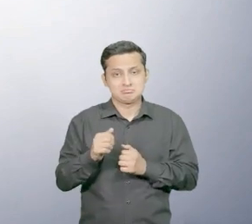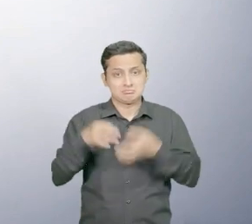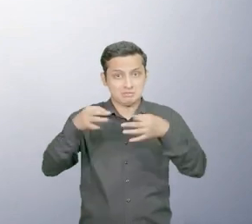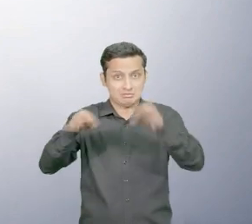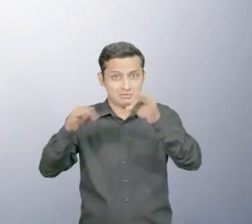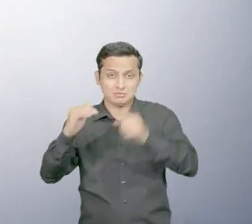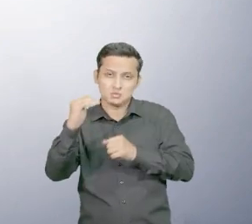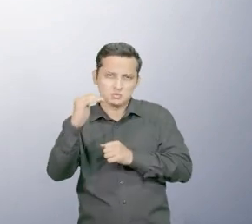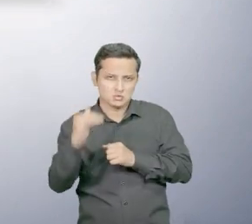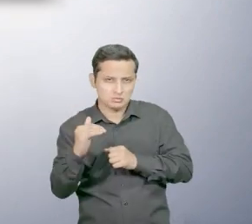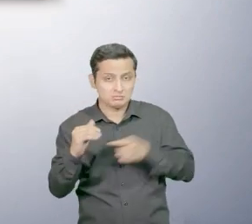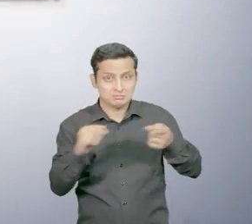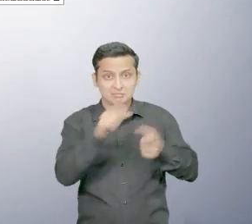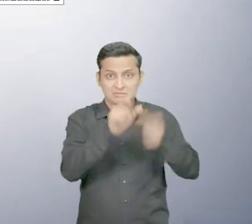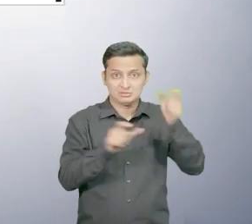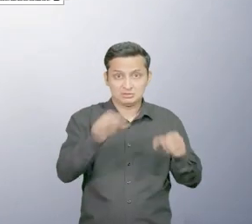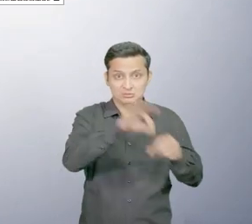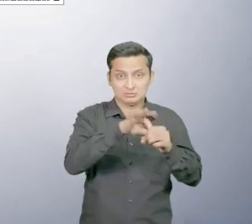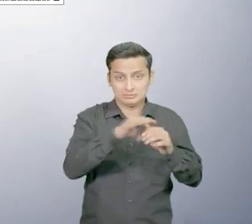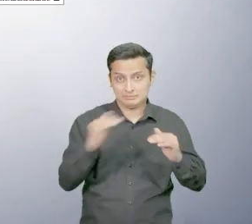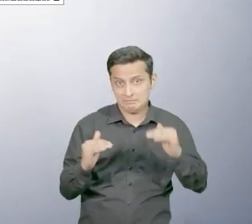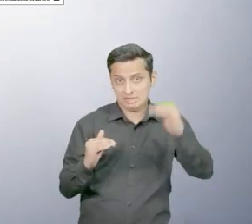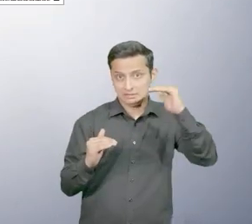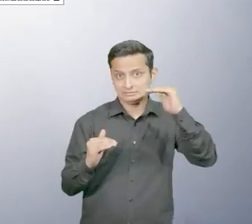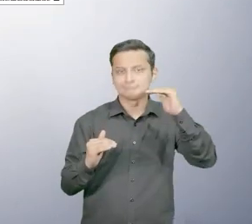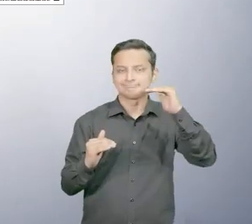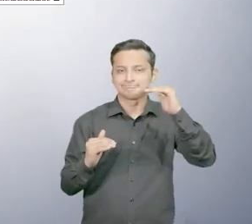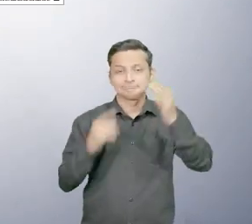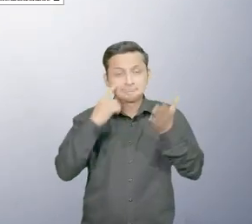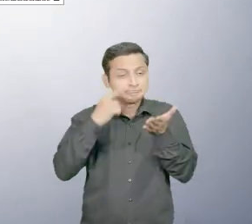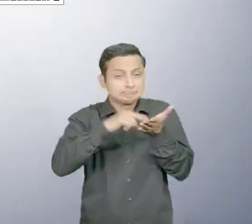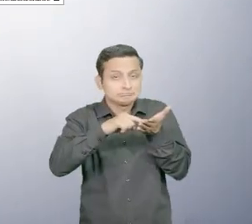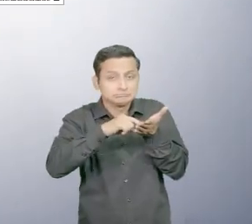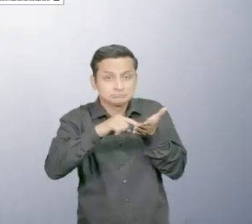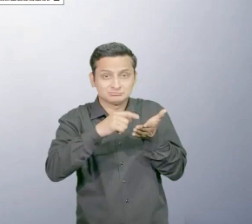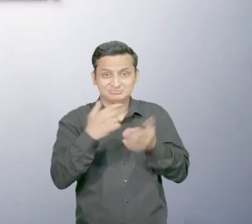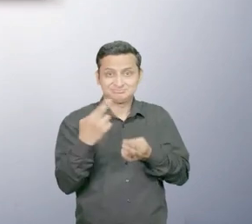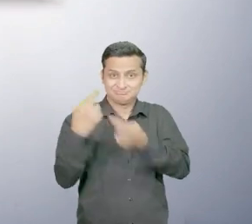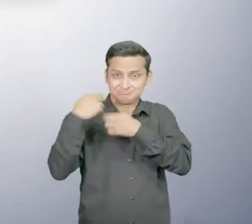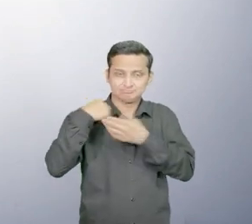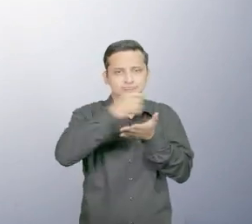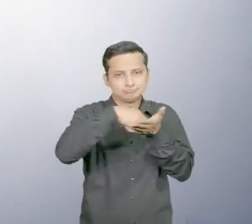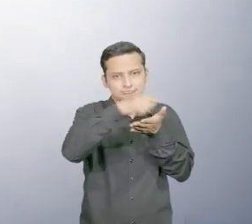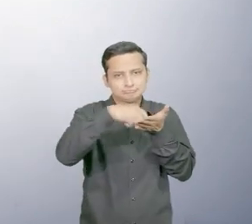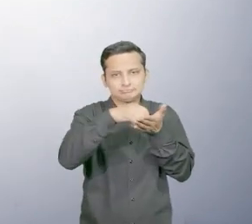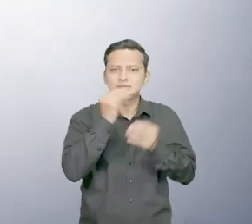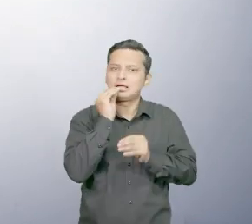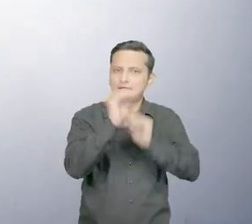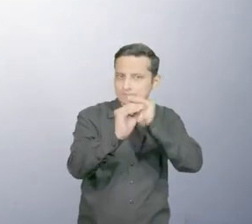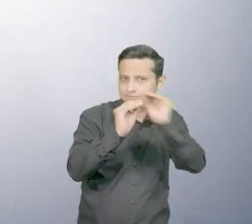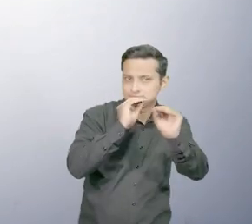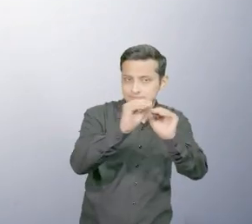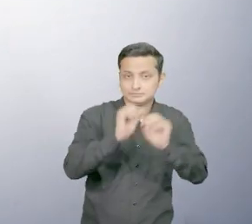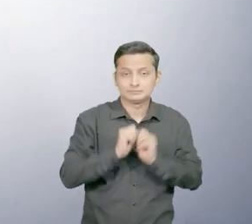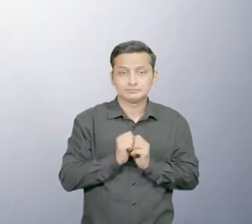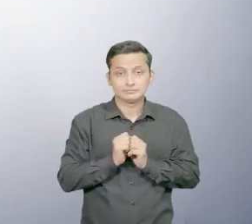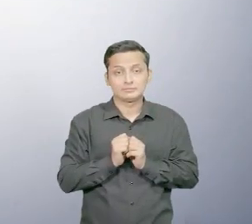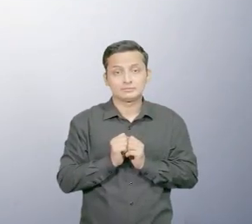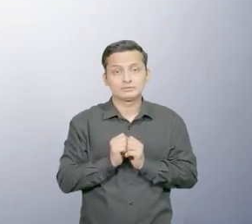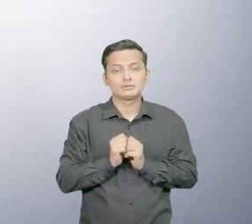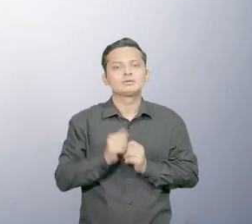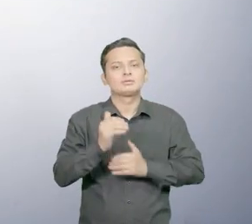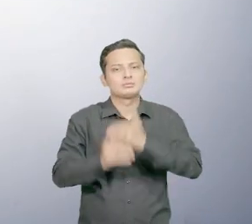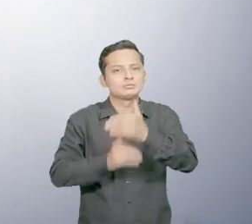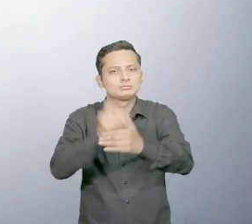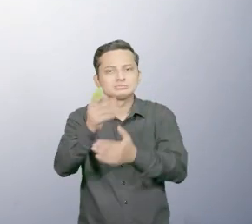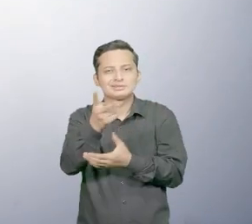sufragantes, se registrará en la parte de observaciones del acta. Ambos procedimientos constan en el artículo